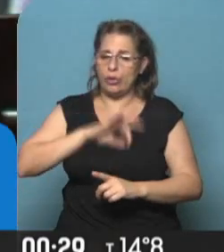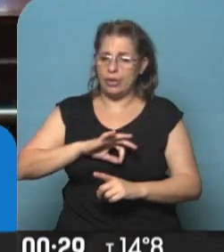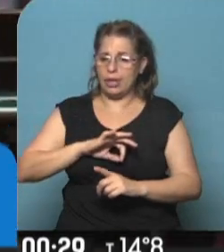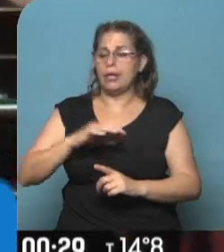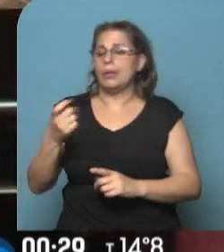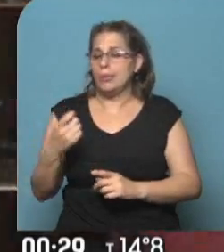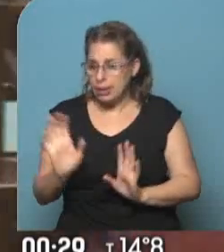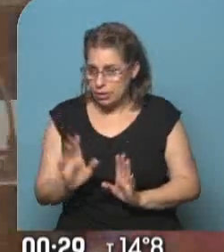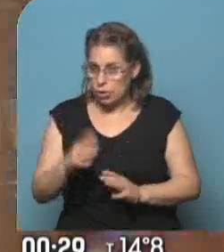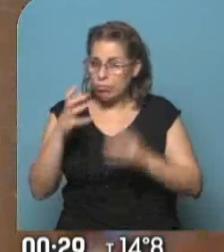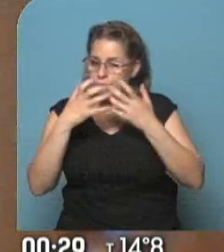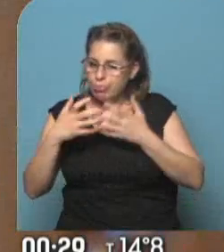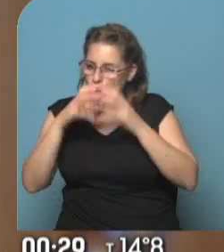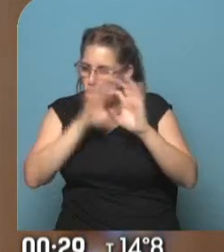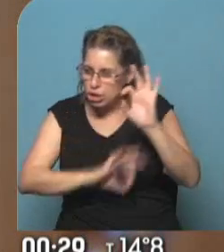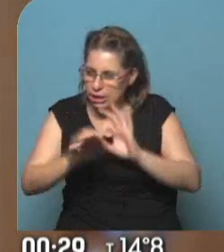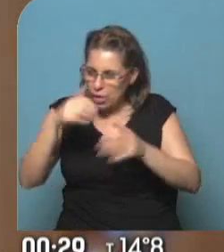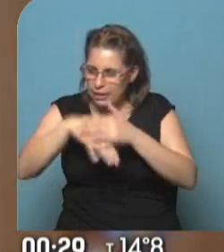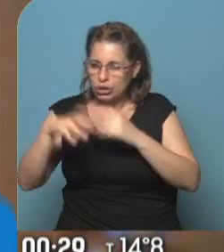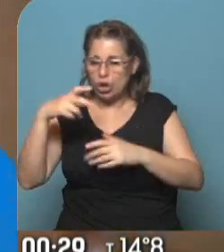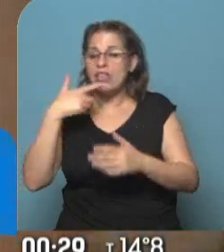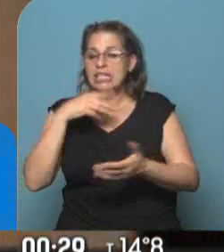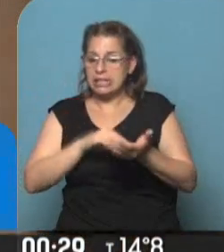Senado. Se está planteando un esquema que va a garantizar que